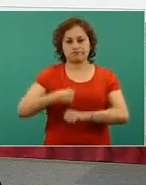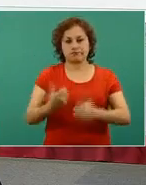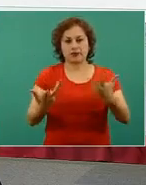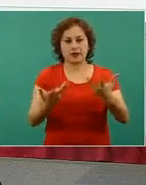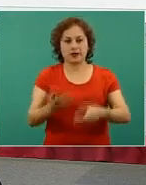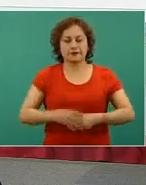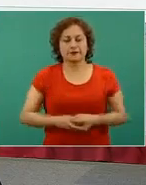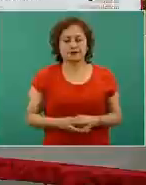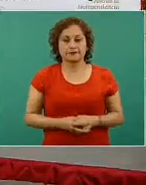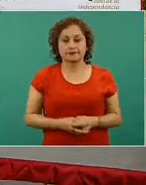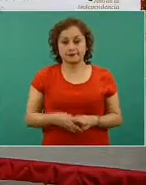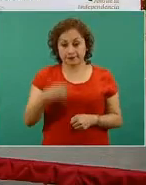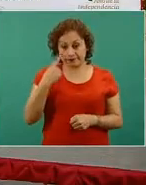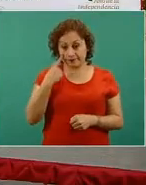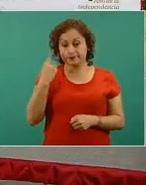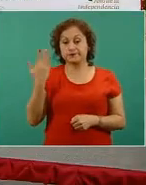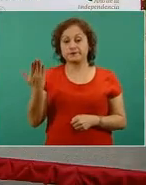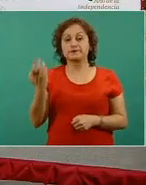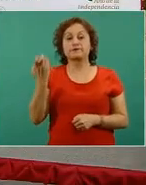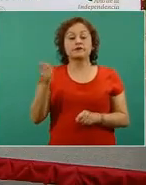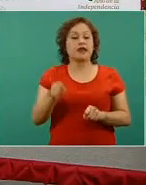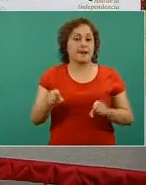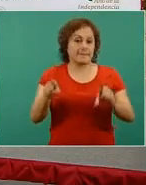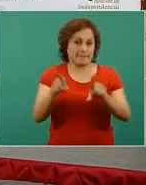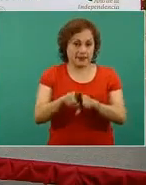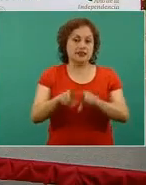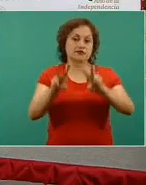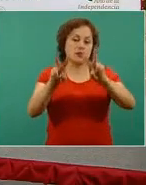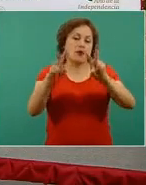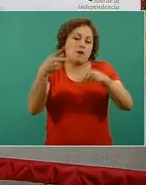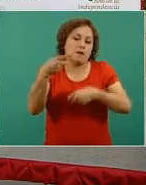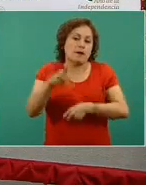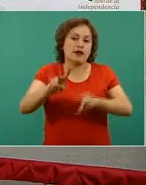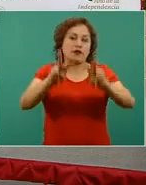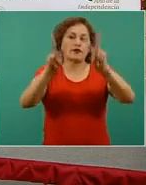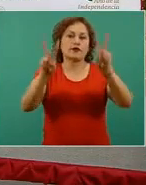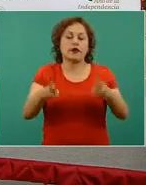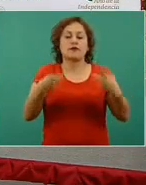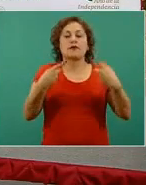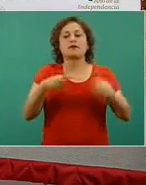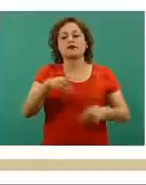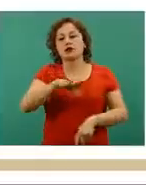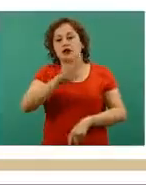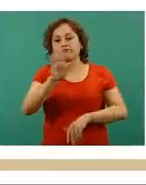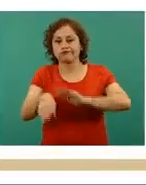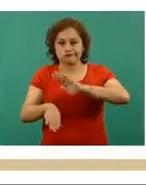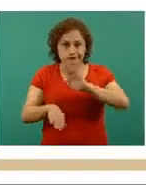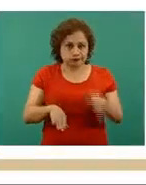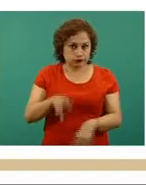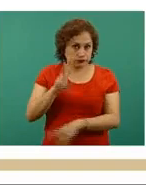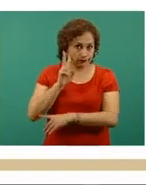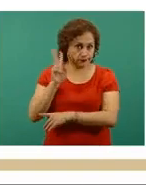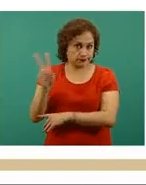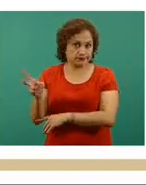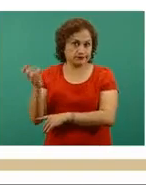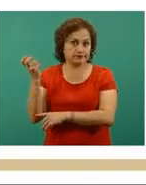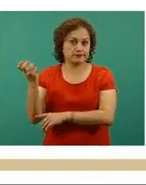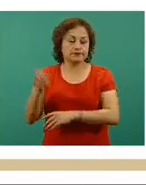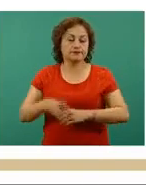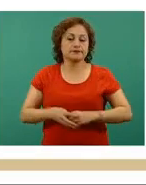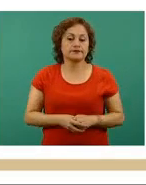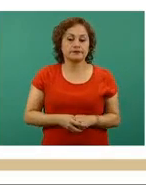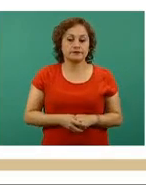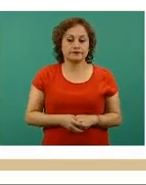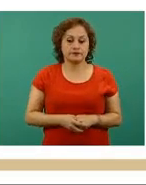Esta es esa misma gráfica, pero es para defunciones. También aquí las defunciones, estos dos elementos, el elemento anterior y